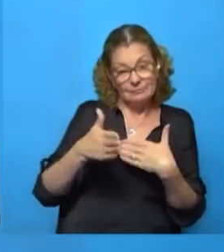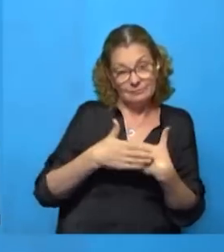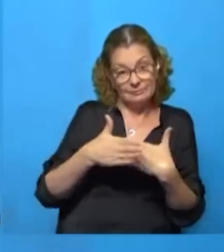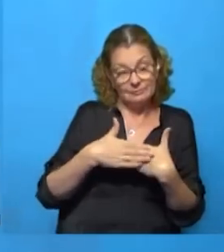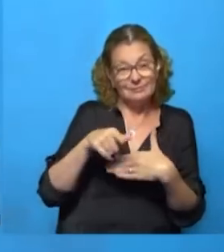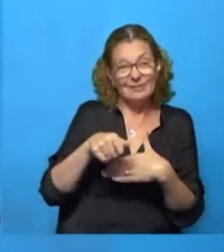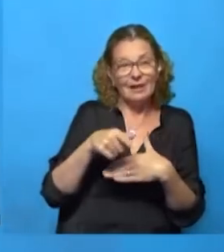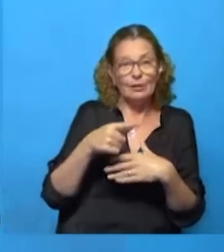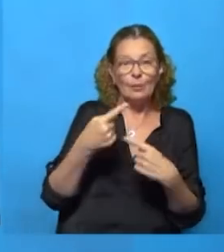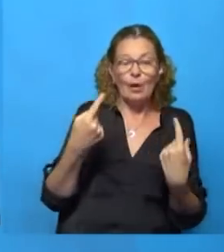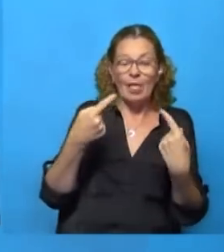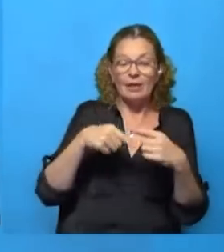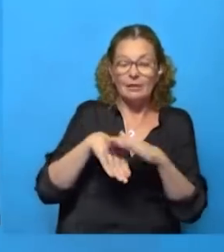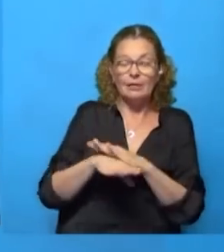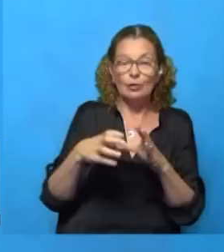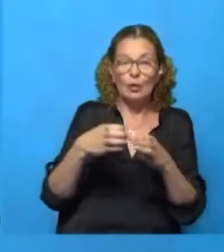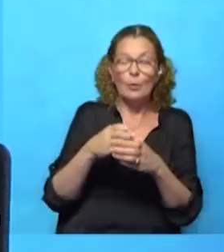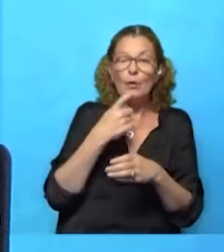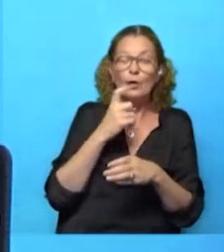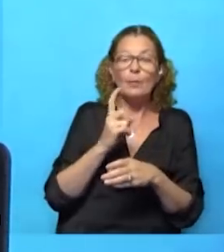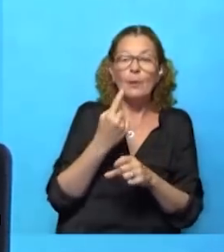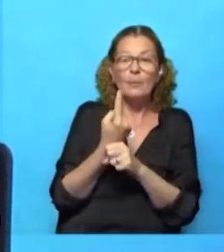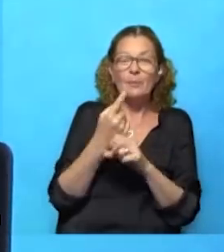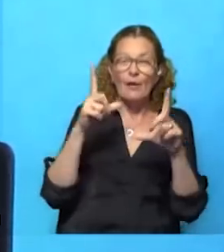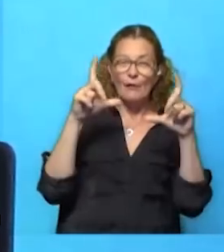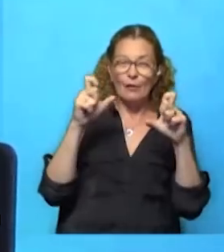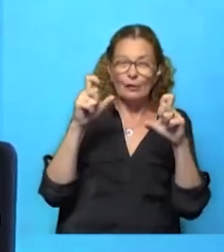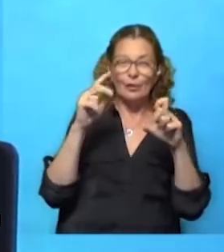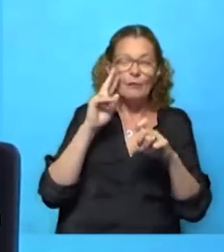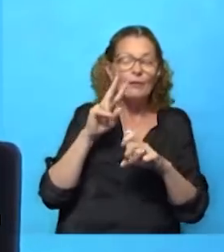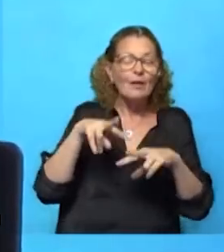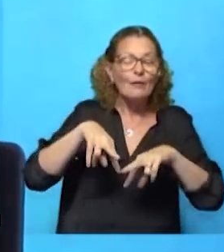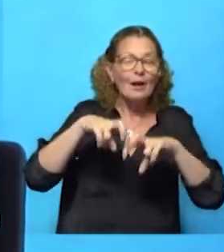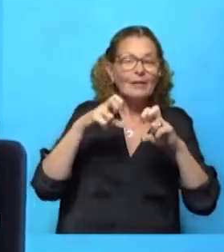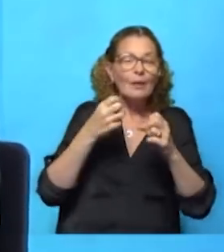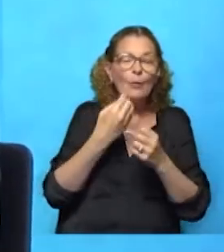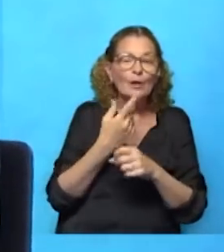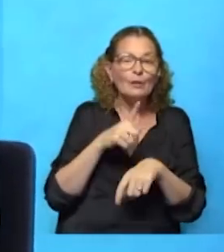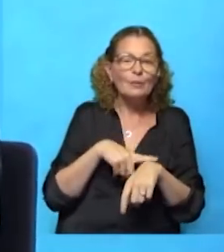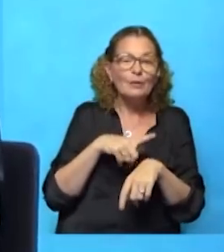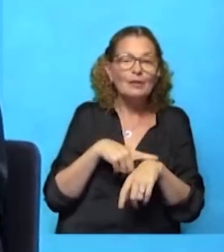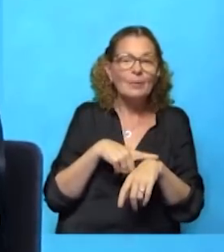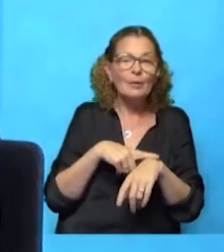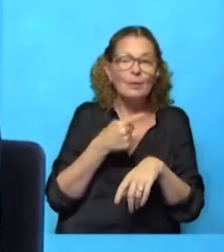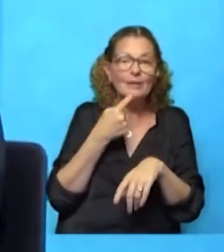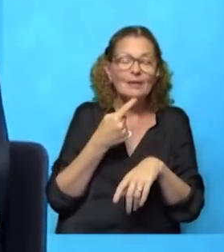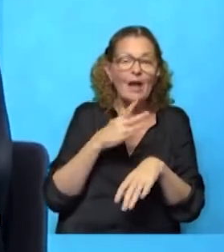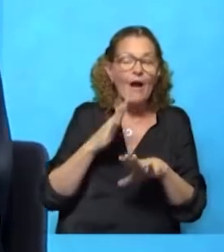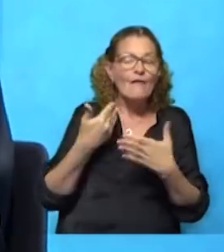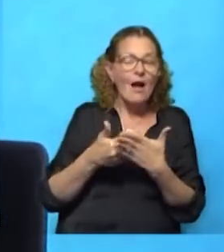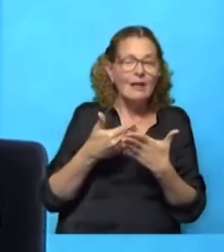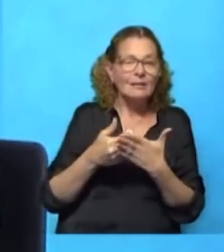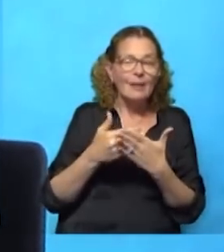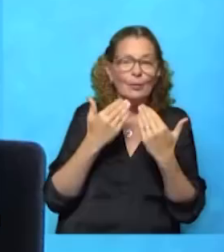esa disputa interna del partido Colorado Bueno una primer foto que Seguiremos analizando porque Bueno este como decíamos que era queda un tiempito